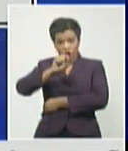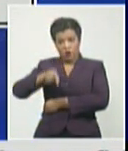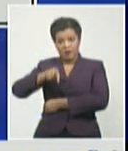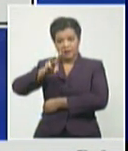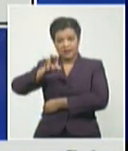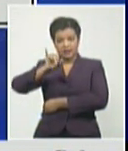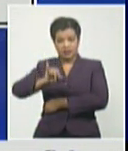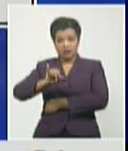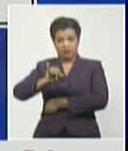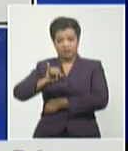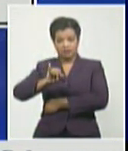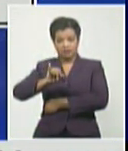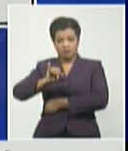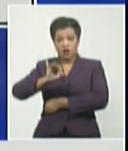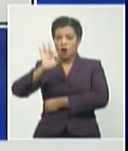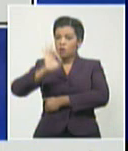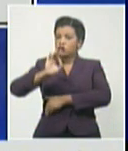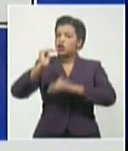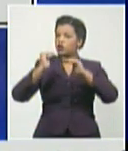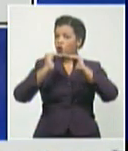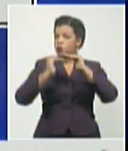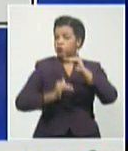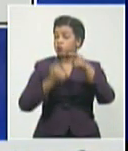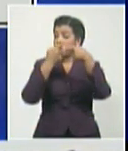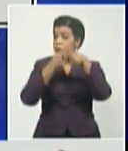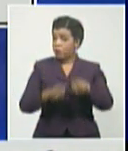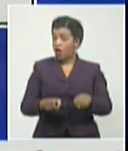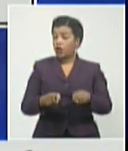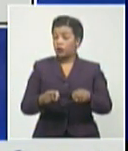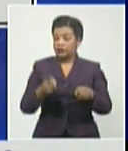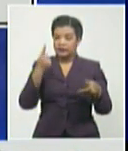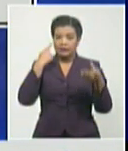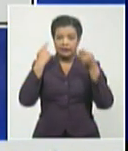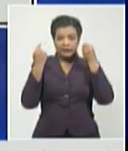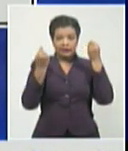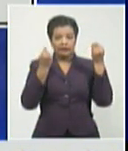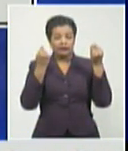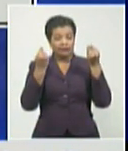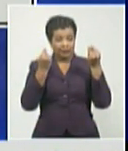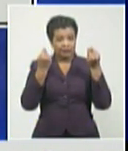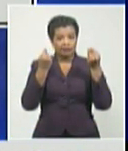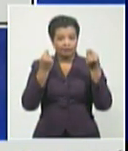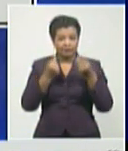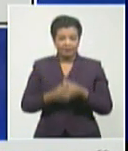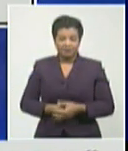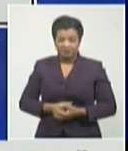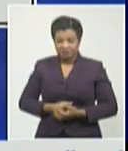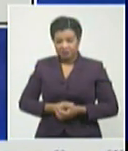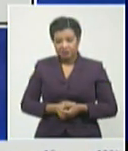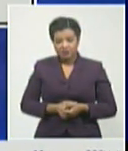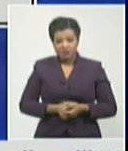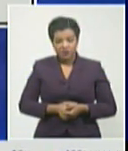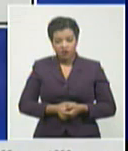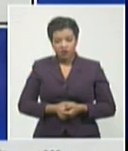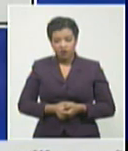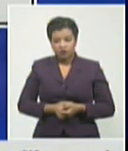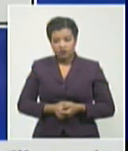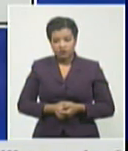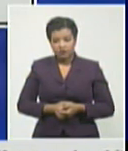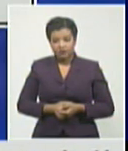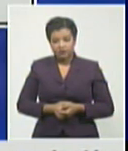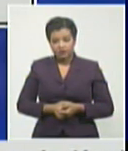que hemos traído no obstante es una cifra que es superior a lo que esperábamos tener